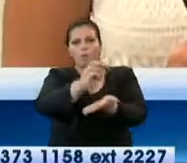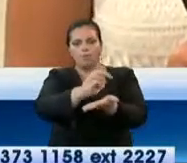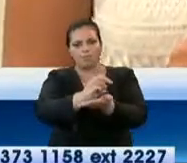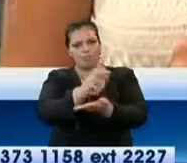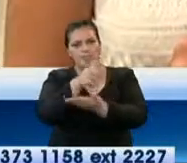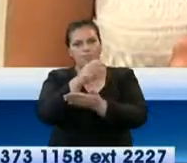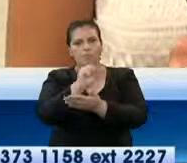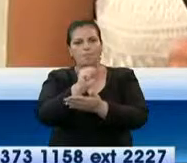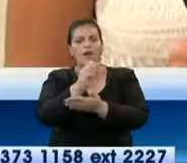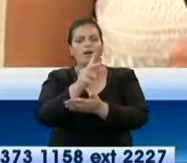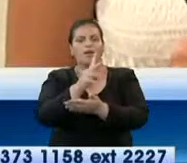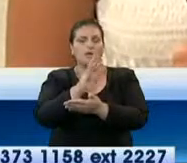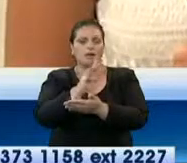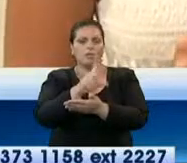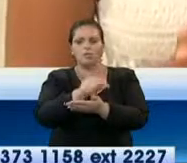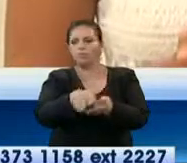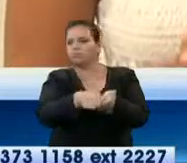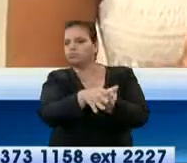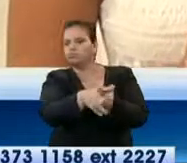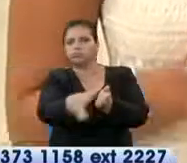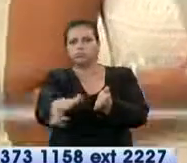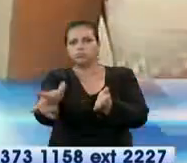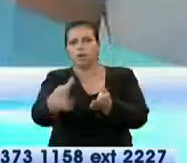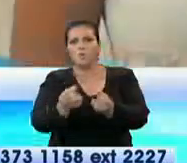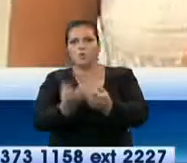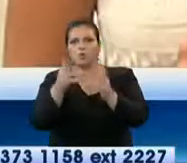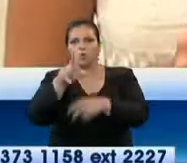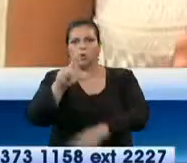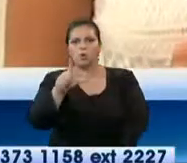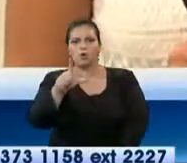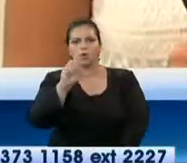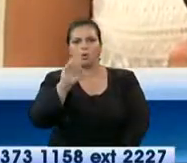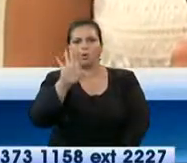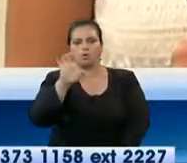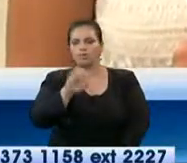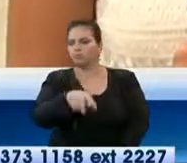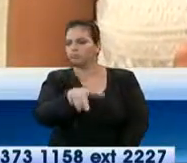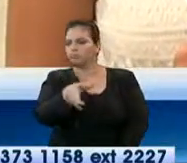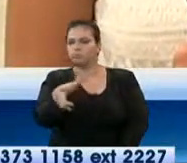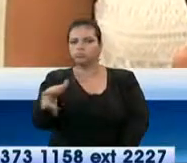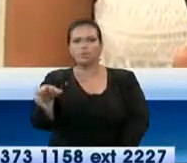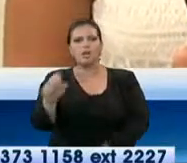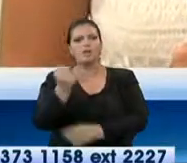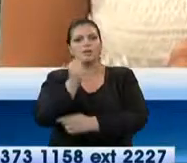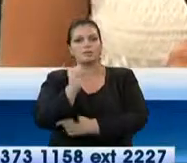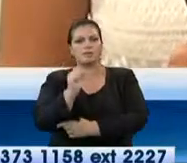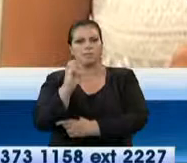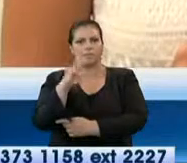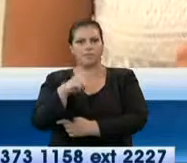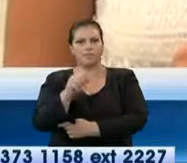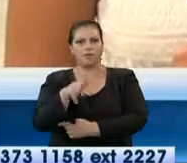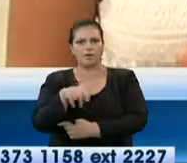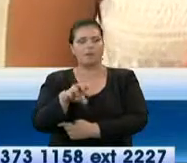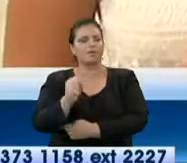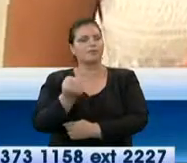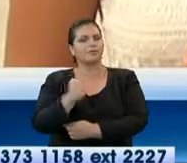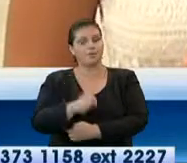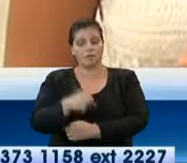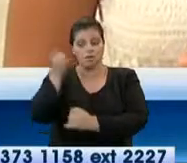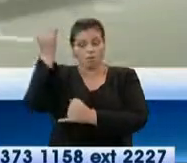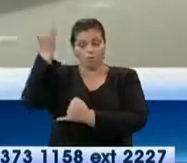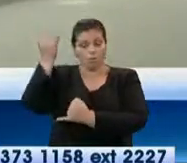el programa habitacional Mucholote y la Ciudadela del Magisterio, y termina en Avenida Francisco de Orellana, a la altura de la vía